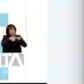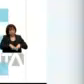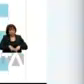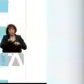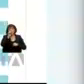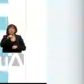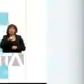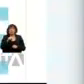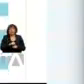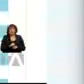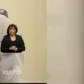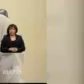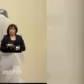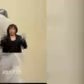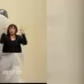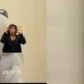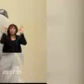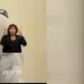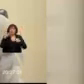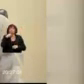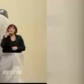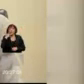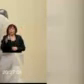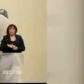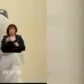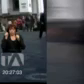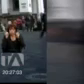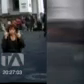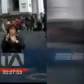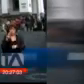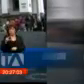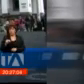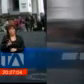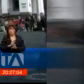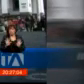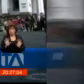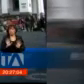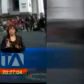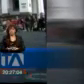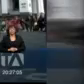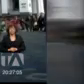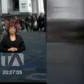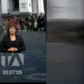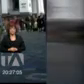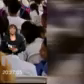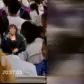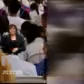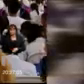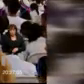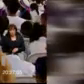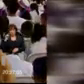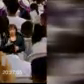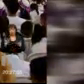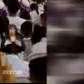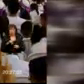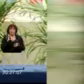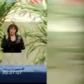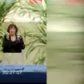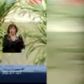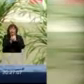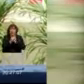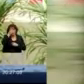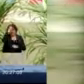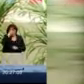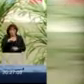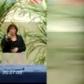público, pero esta vez sin sorpresas. No más sorpresas. Esta no es la primera vez que desde el gobierno se da marcha atrás en una decisión.